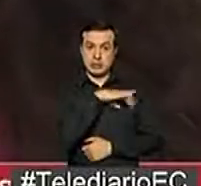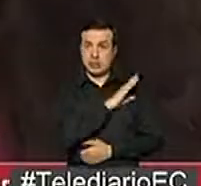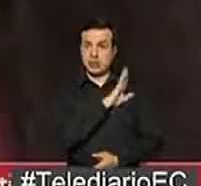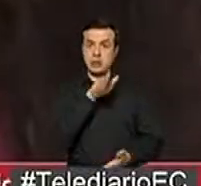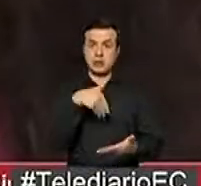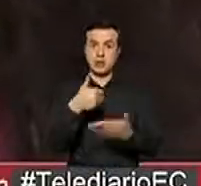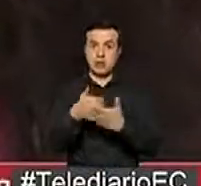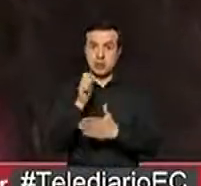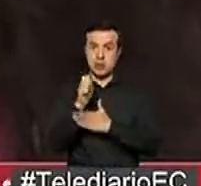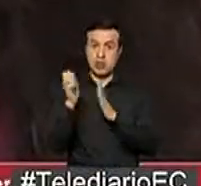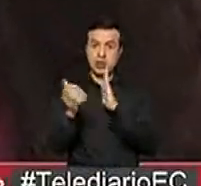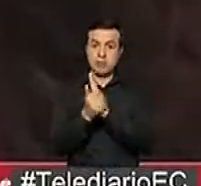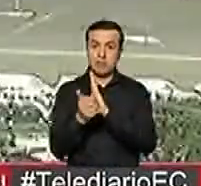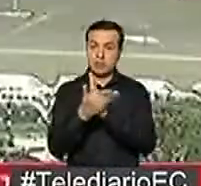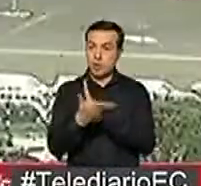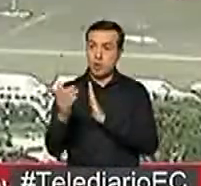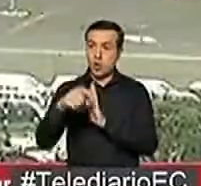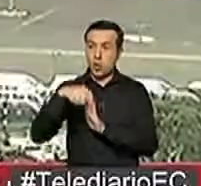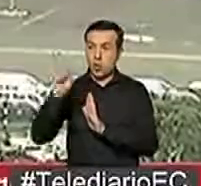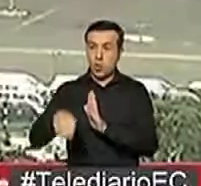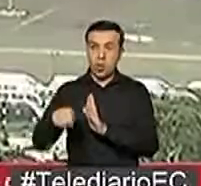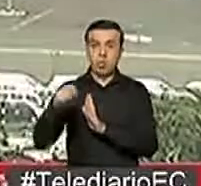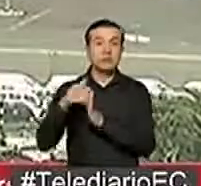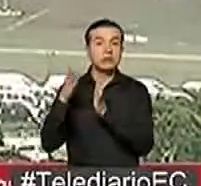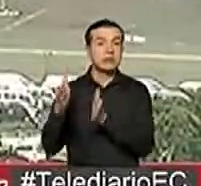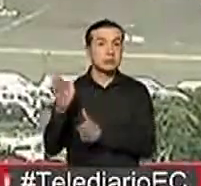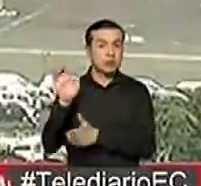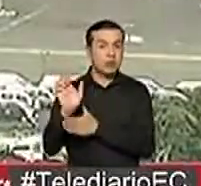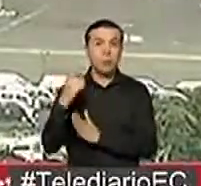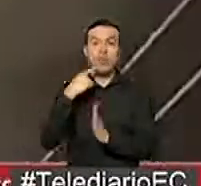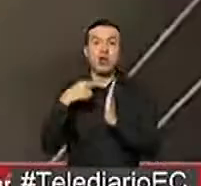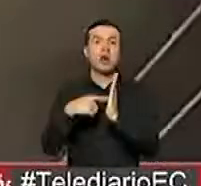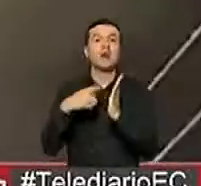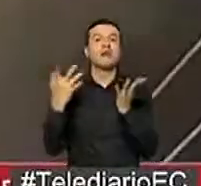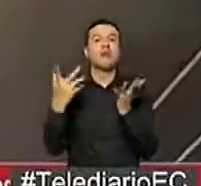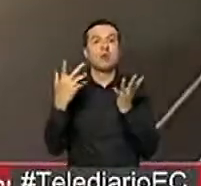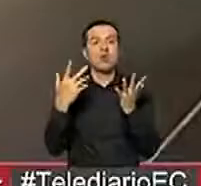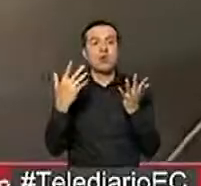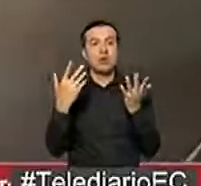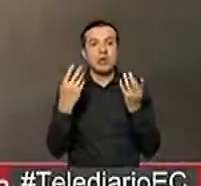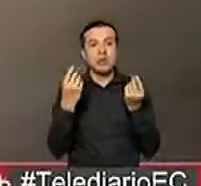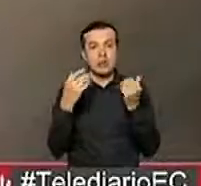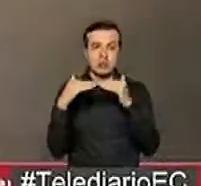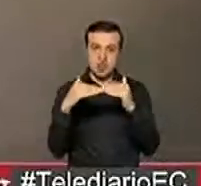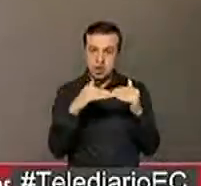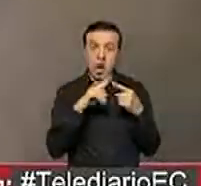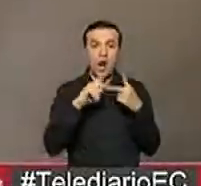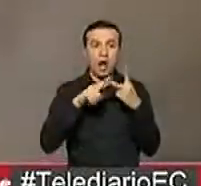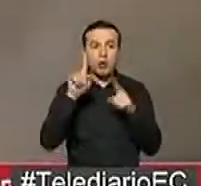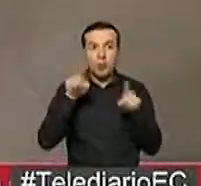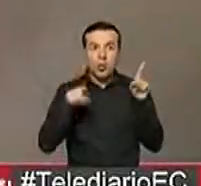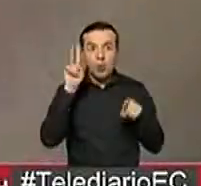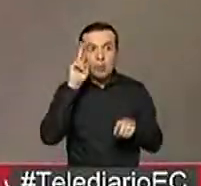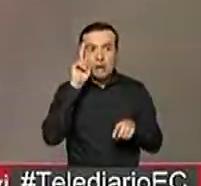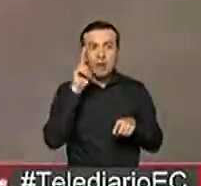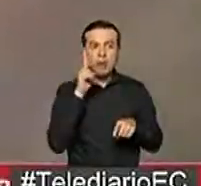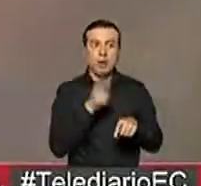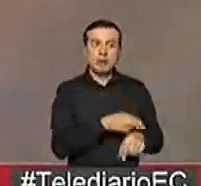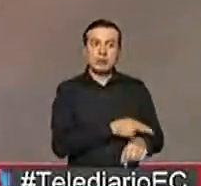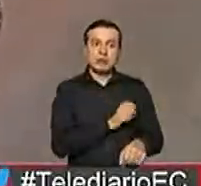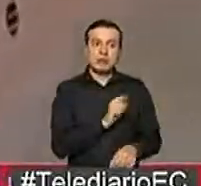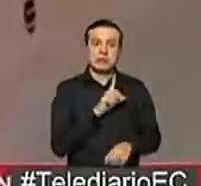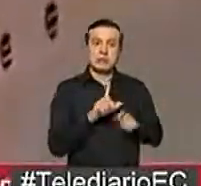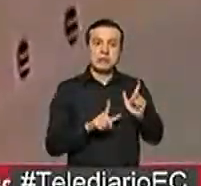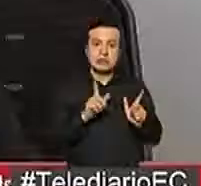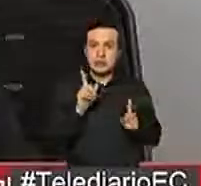para capacitar a los jueces ecuatorianos en temas como competencia actual, abuso de poder de mercado, detección y sanción de carteles,